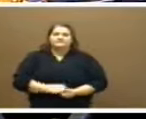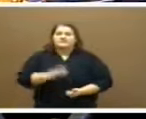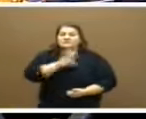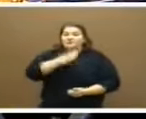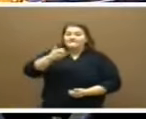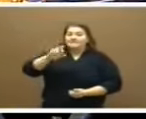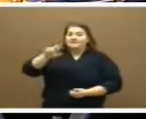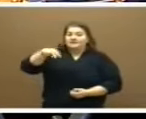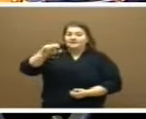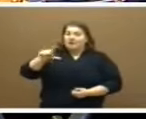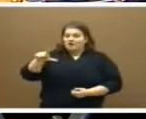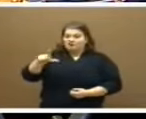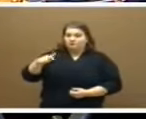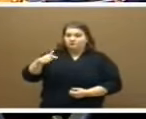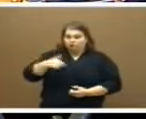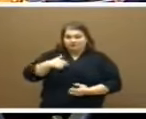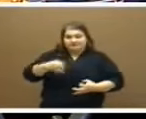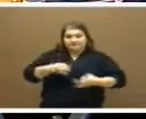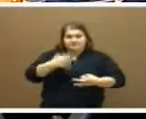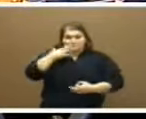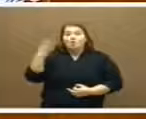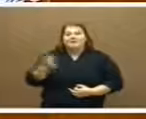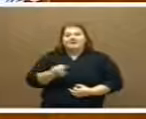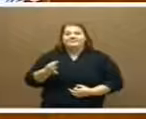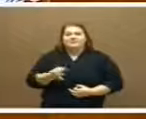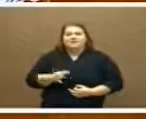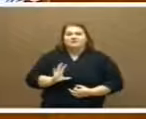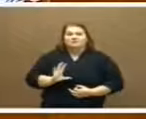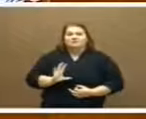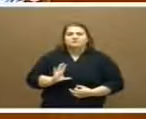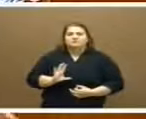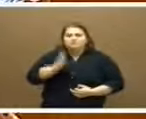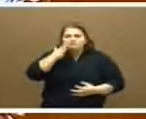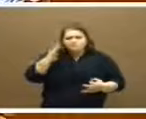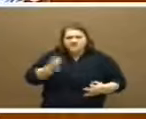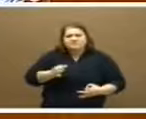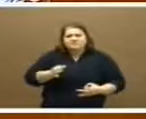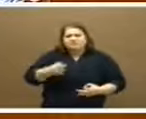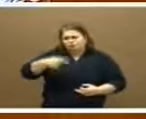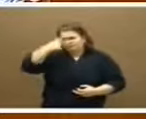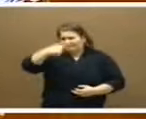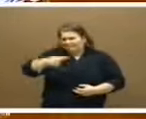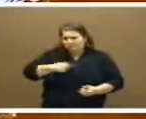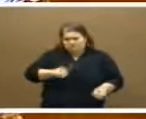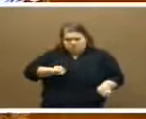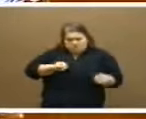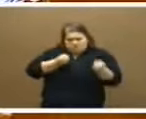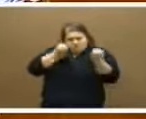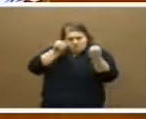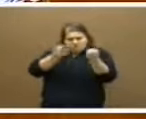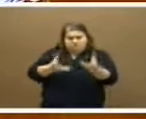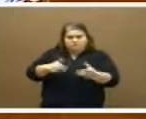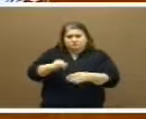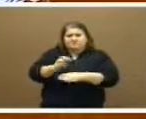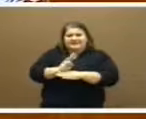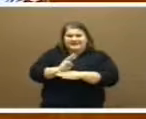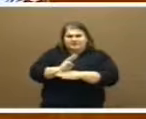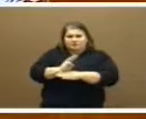Señor Bernal, desde la prudencia siempre. Usted no ha podido ver en ninguna de las manifestaciones que se han hecho aquí en el